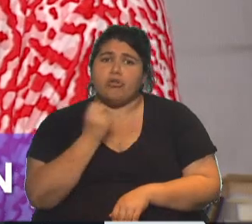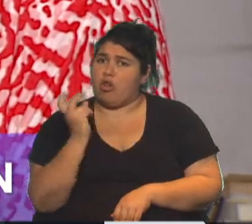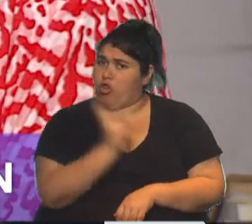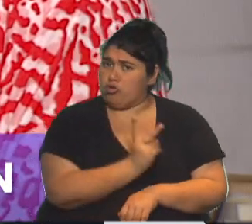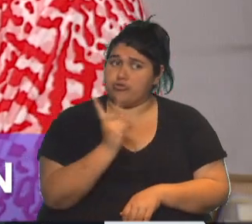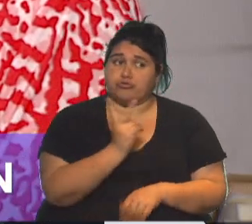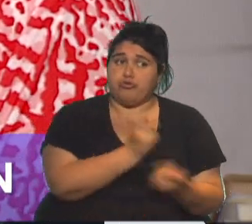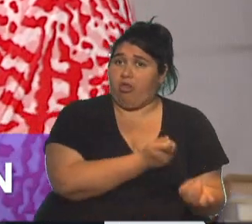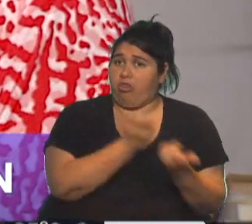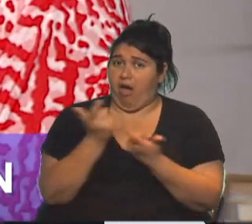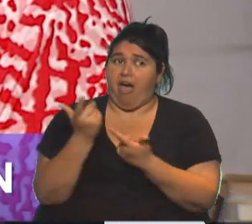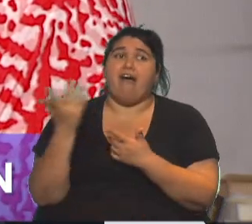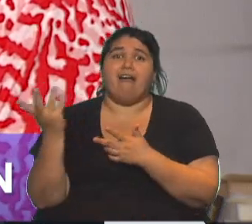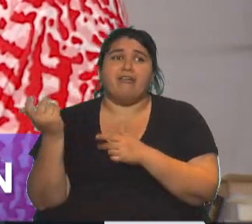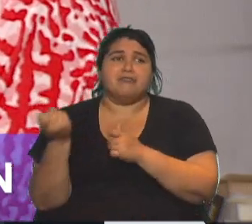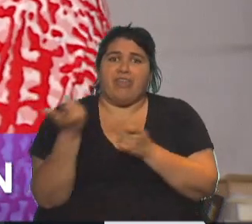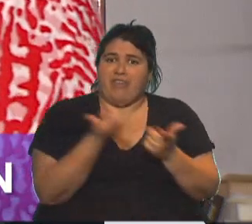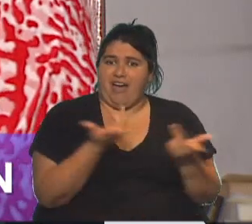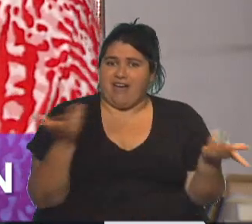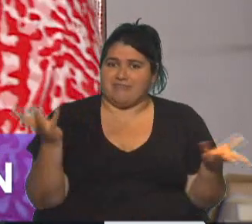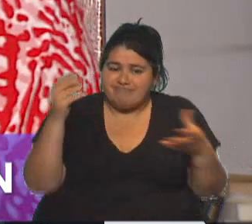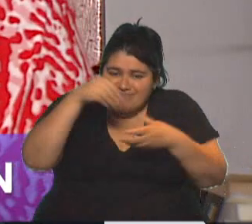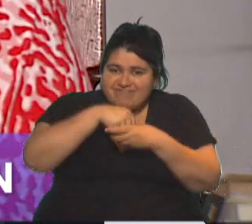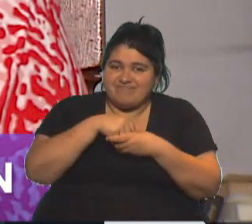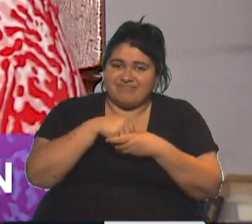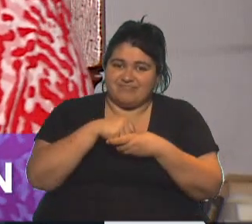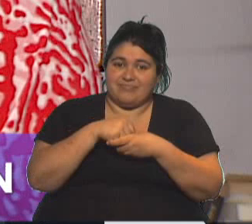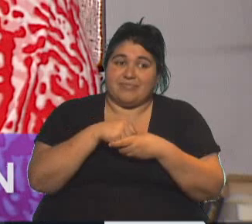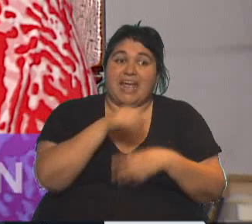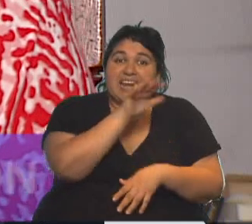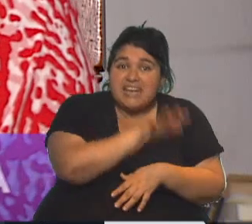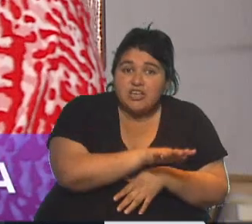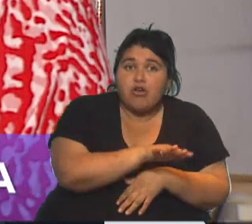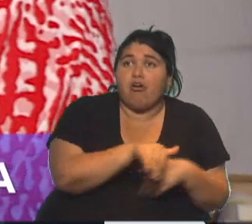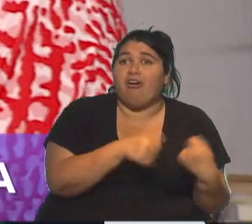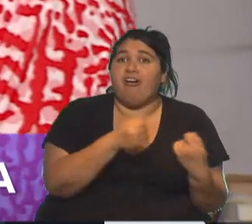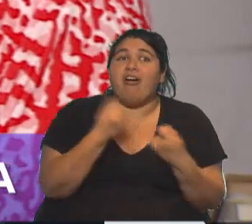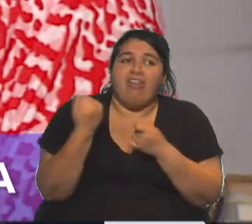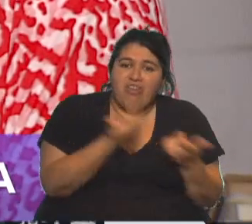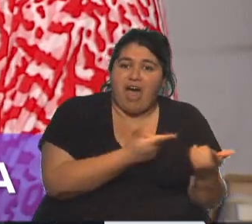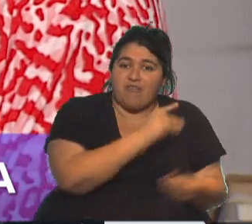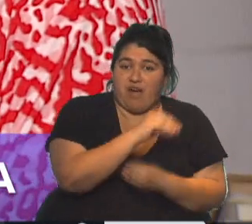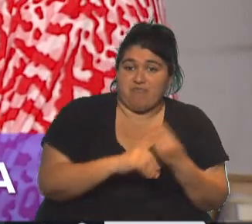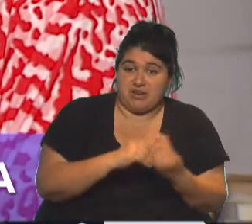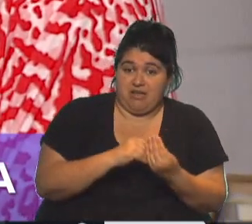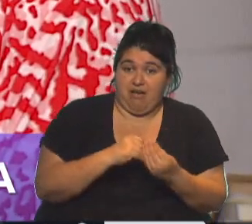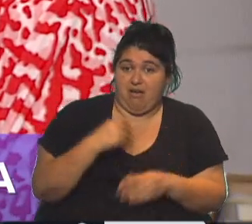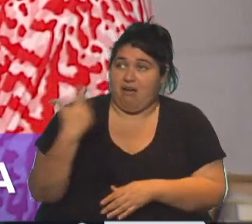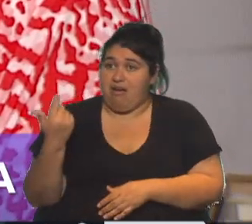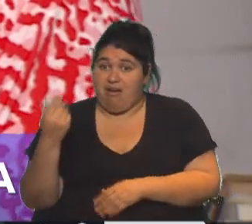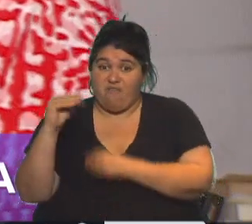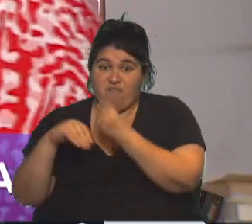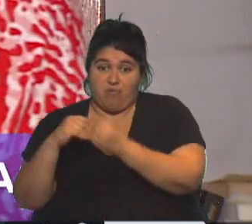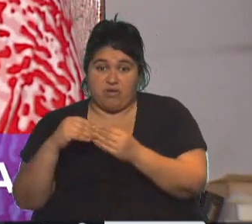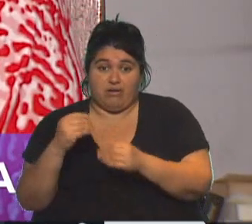de darle a un niño a una familia y no una familia que quiera adoptar un niño